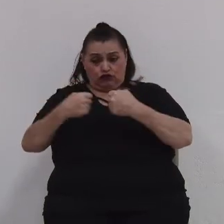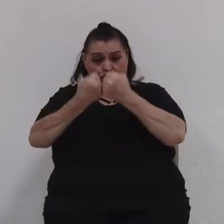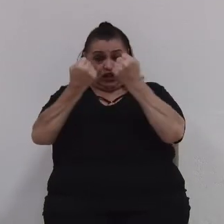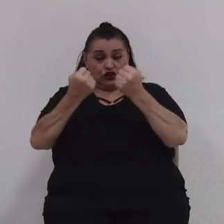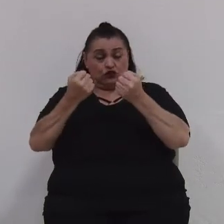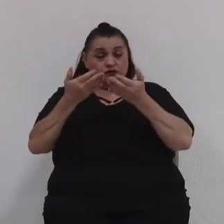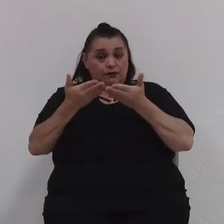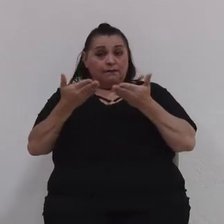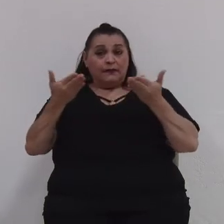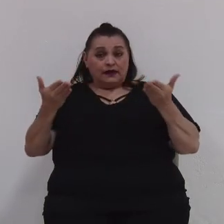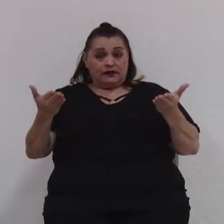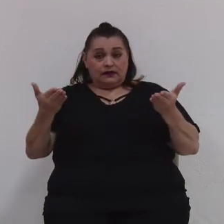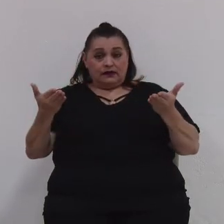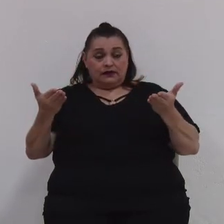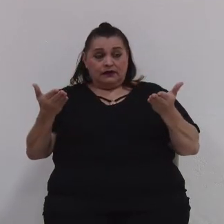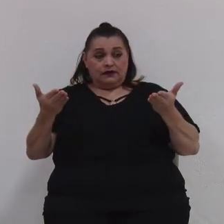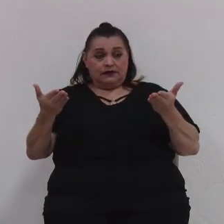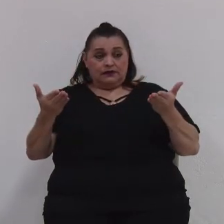materia,